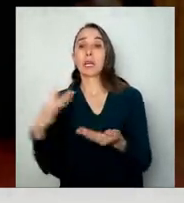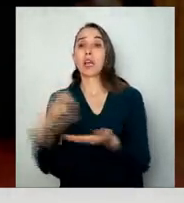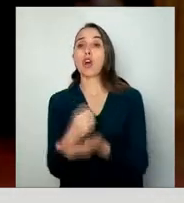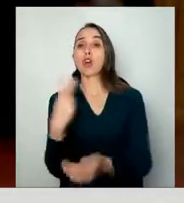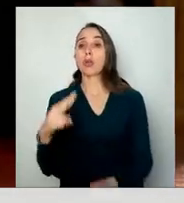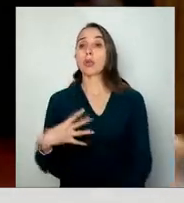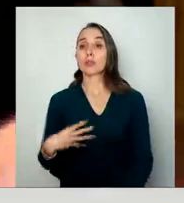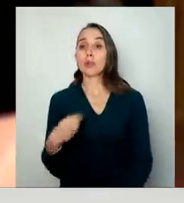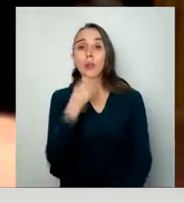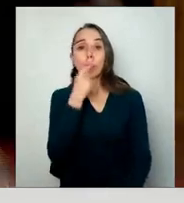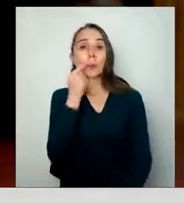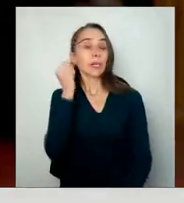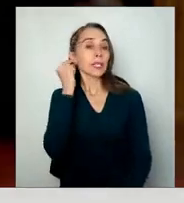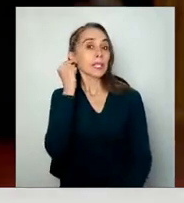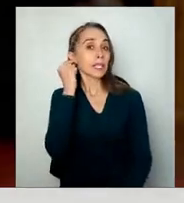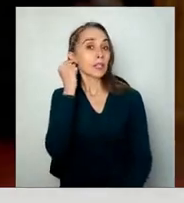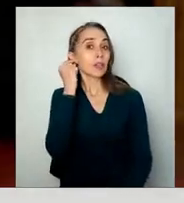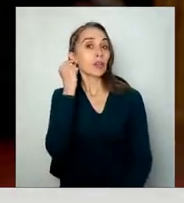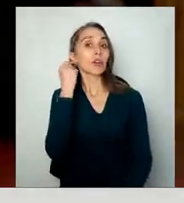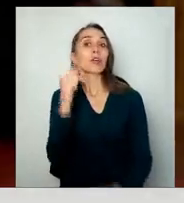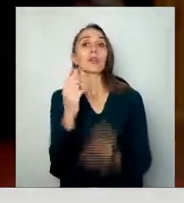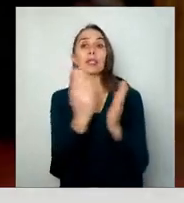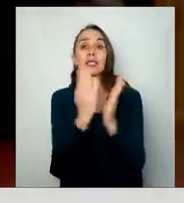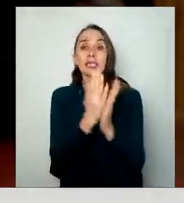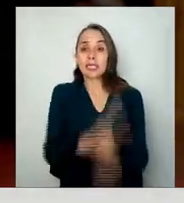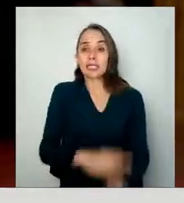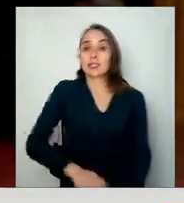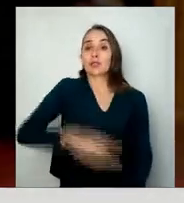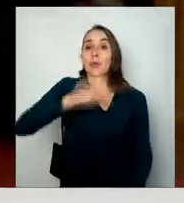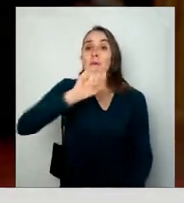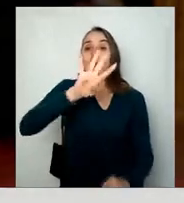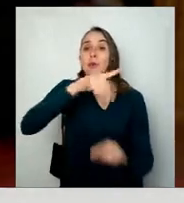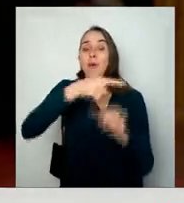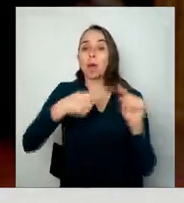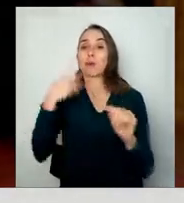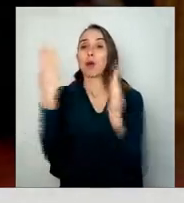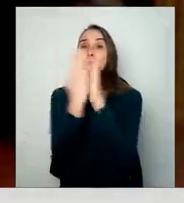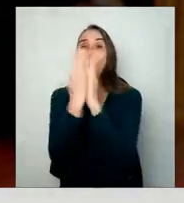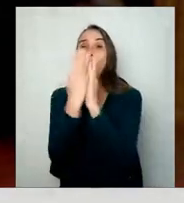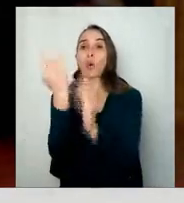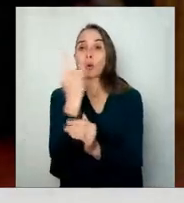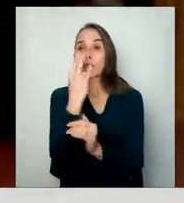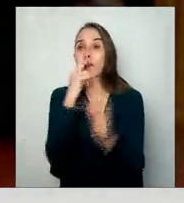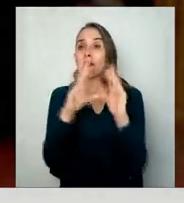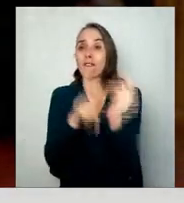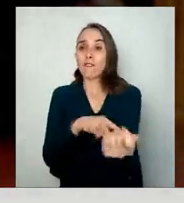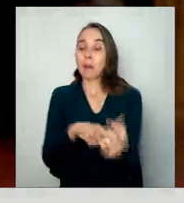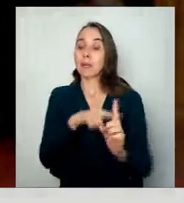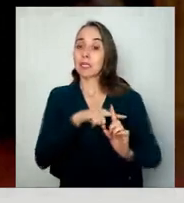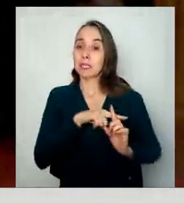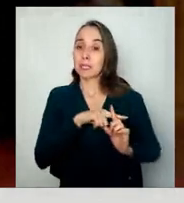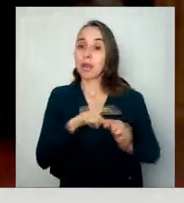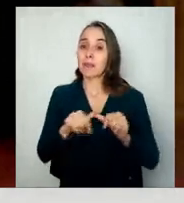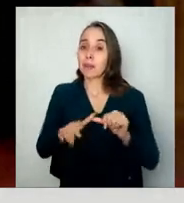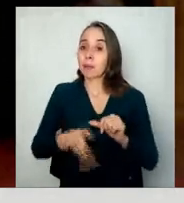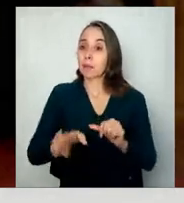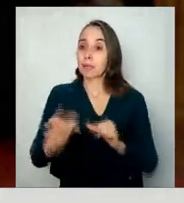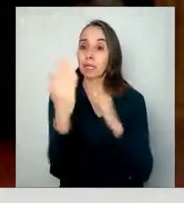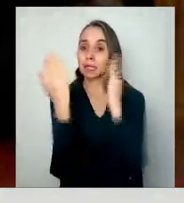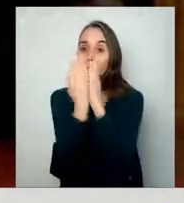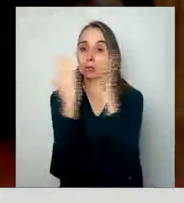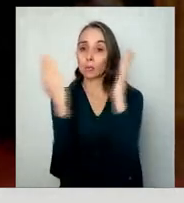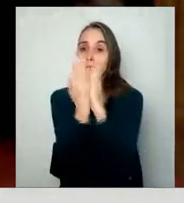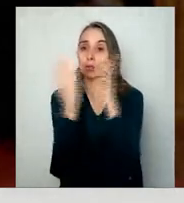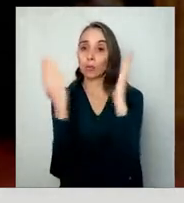sus trayectorias escolares y universitarias evidencian los sacrificios familiares la perseverancia en el estudio y la disciplina